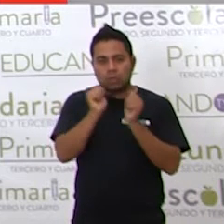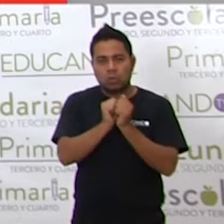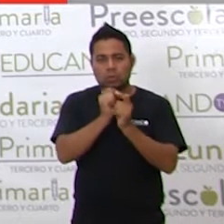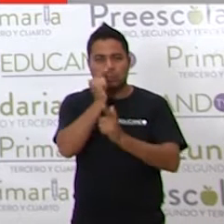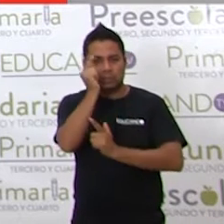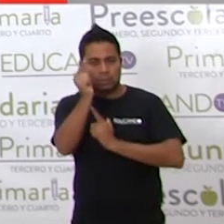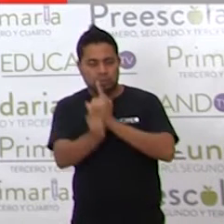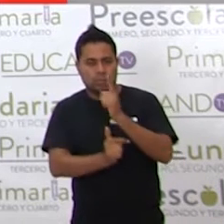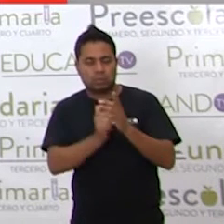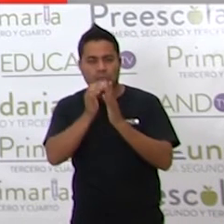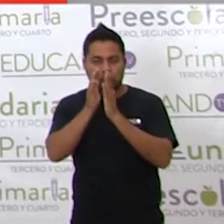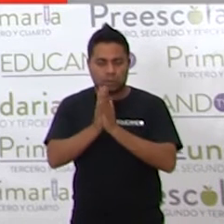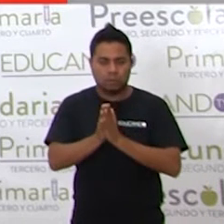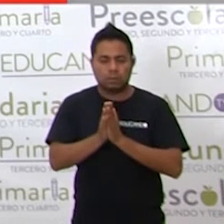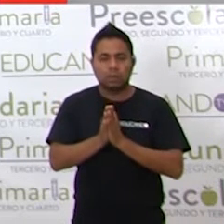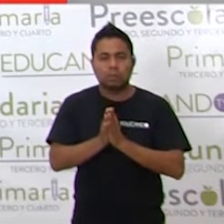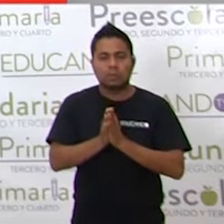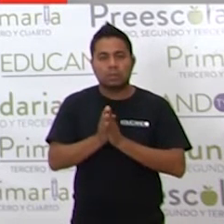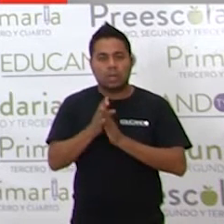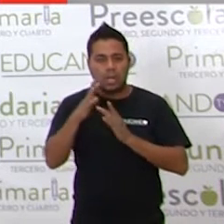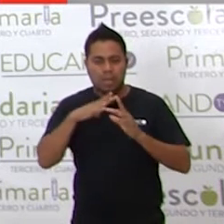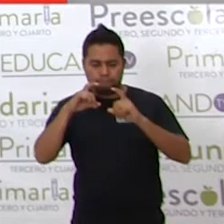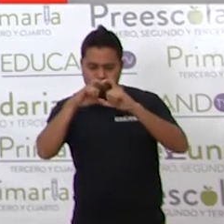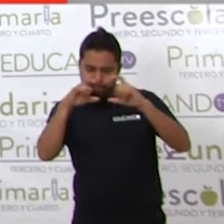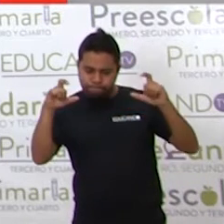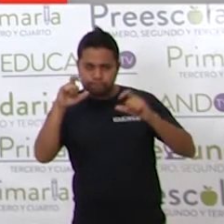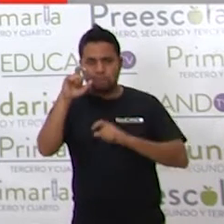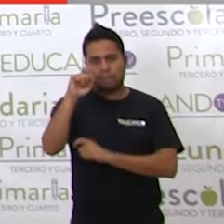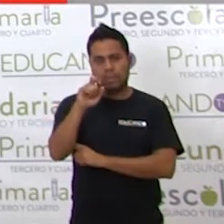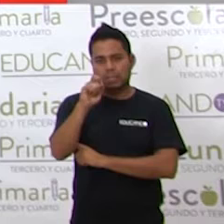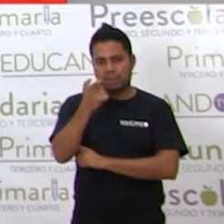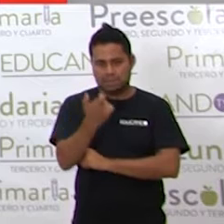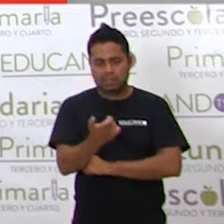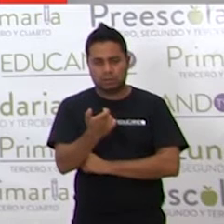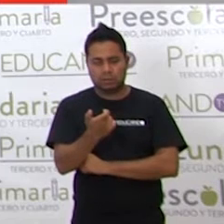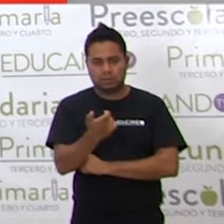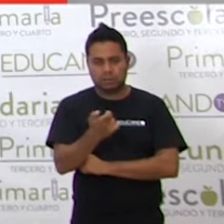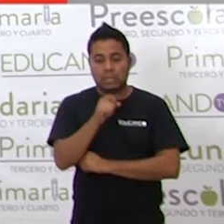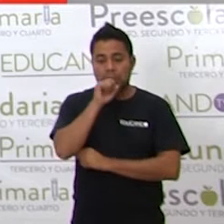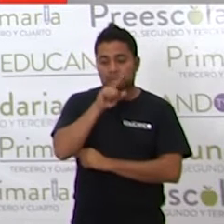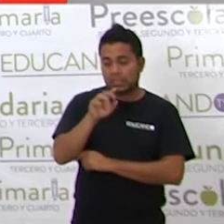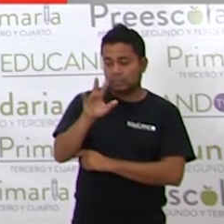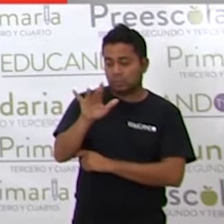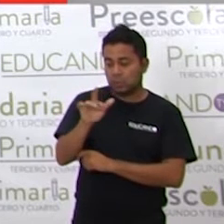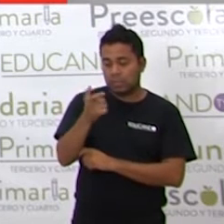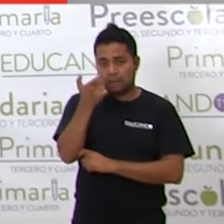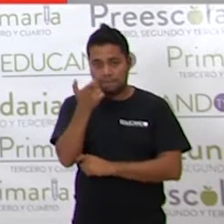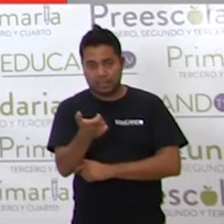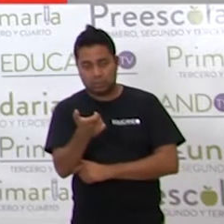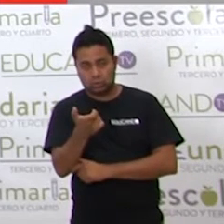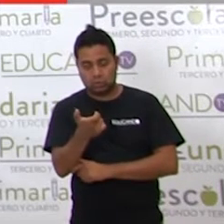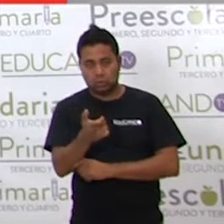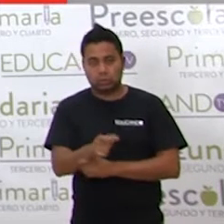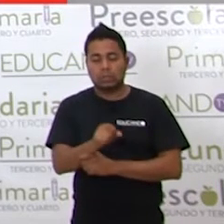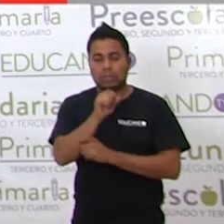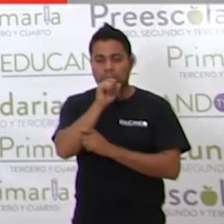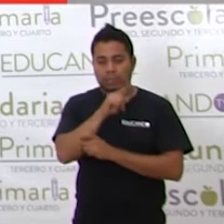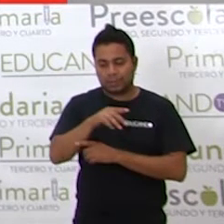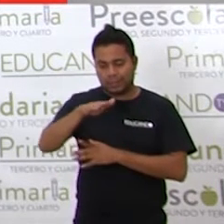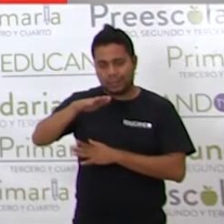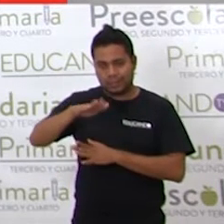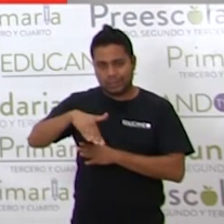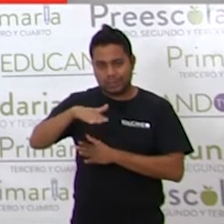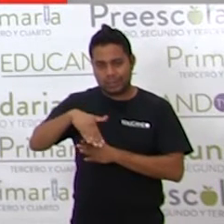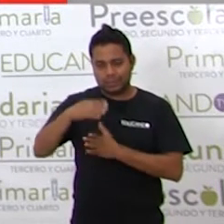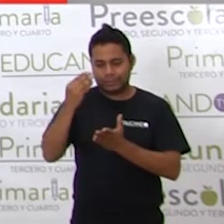favor. Tenemos el de 20 pesos, de 50 pesos y el que te mostré